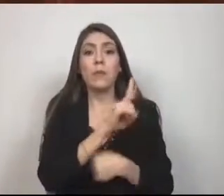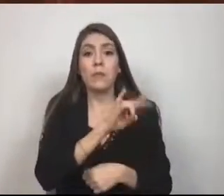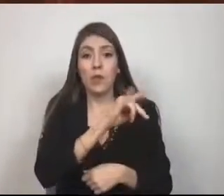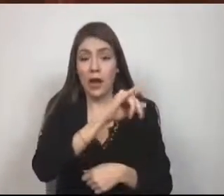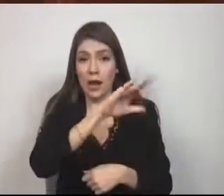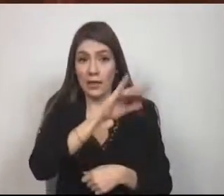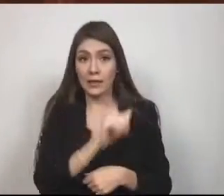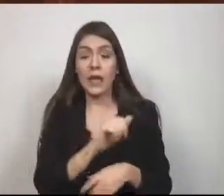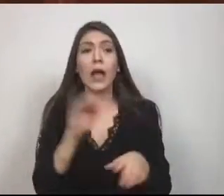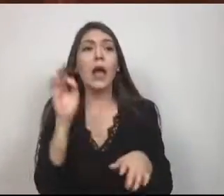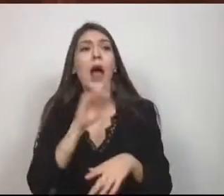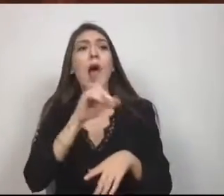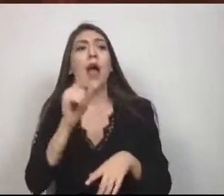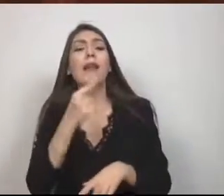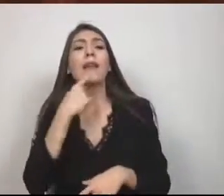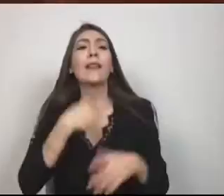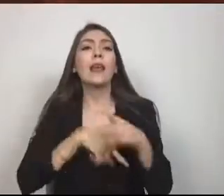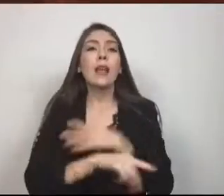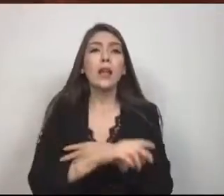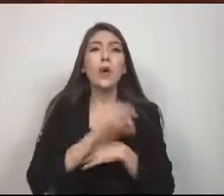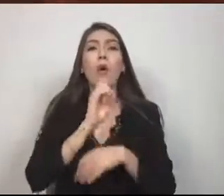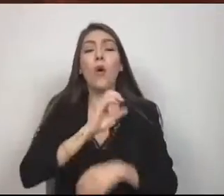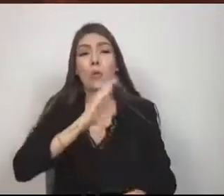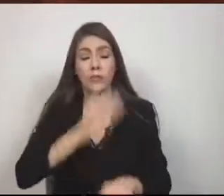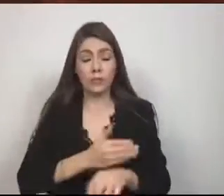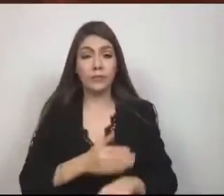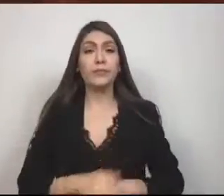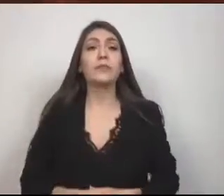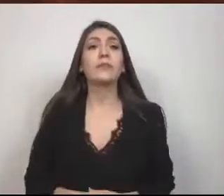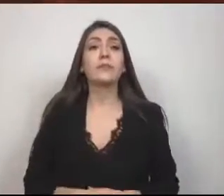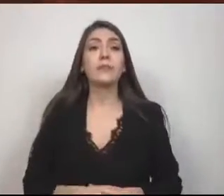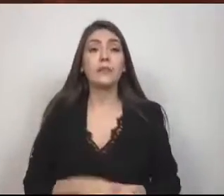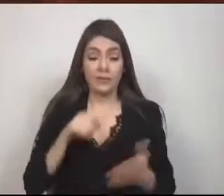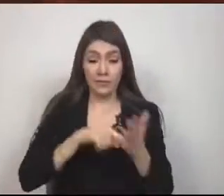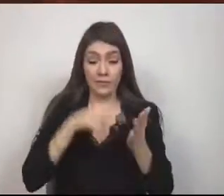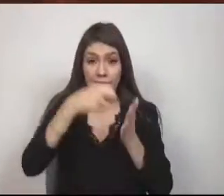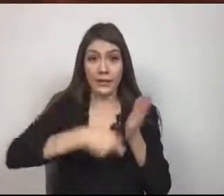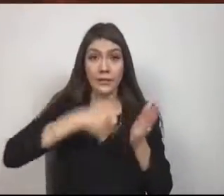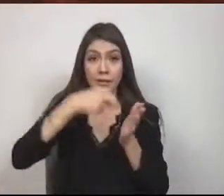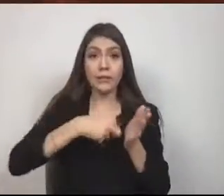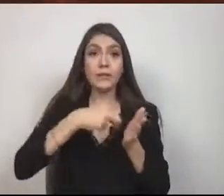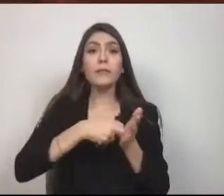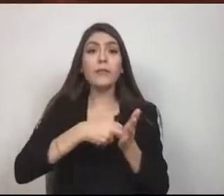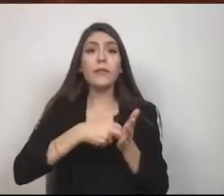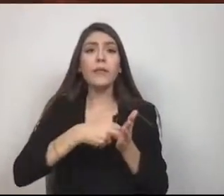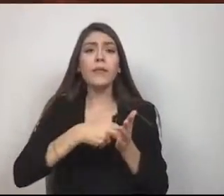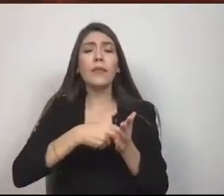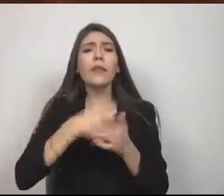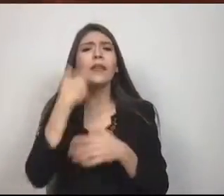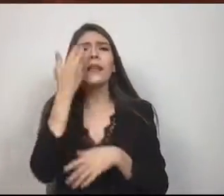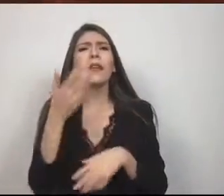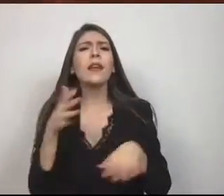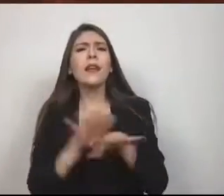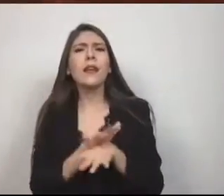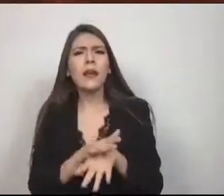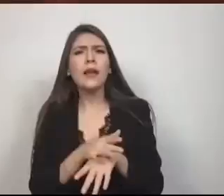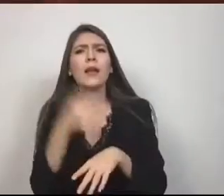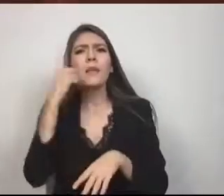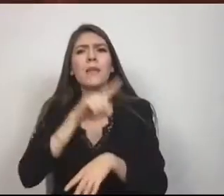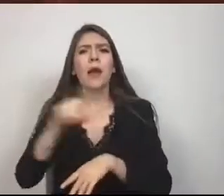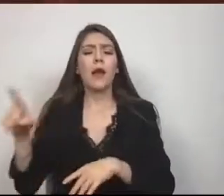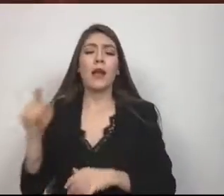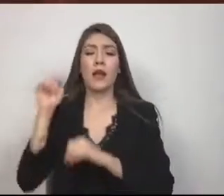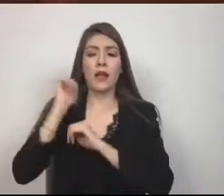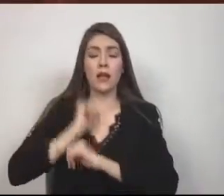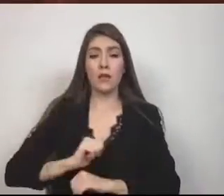infracción. El decreto tiene como objetivos especificar las autoridades que otorgarán las órdenes de